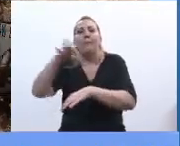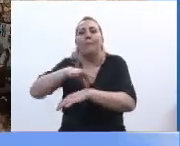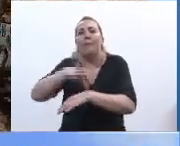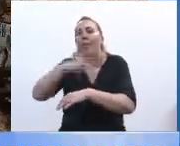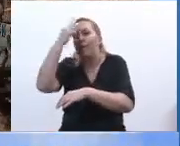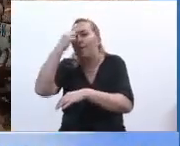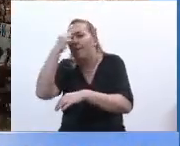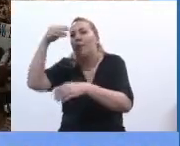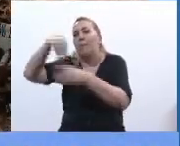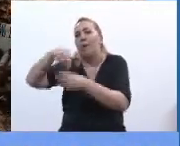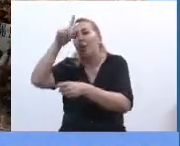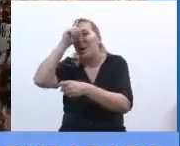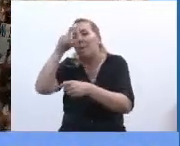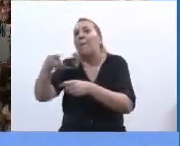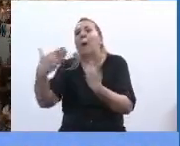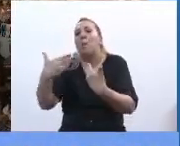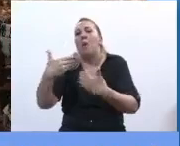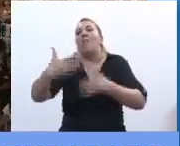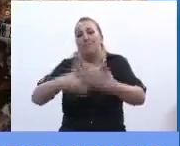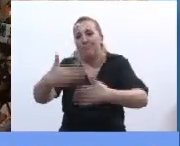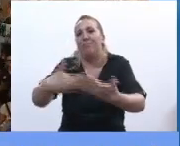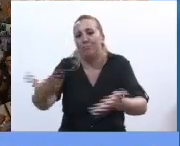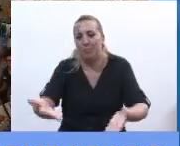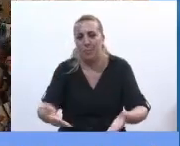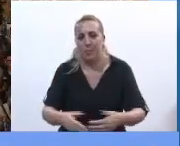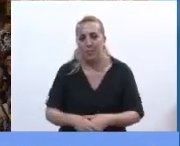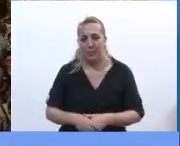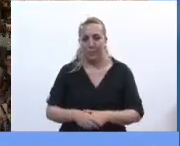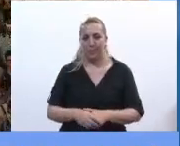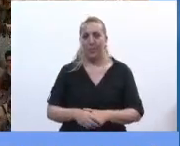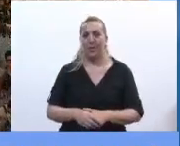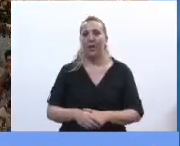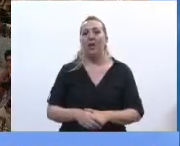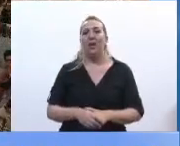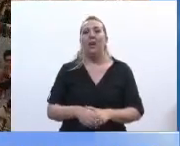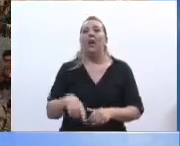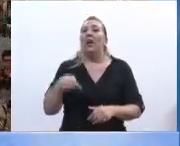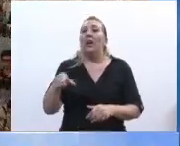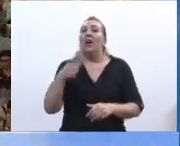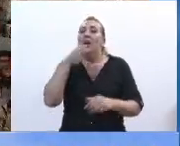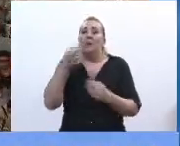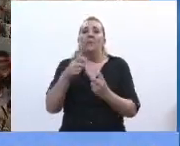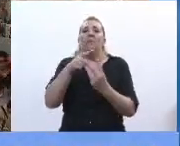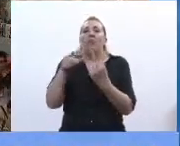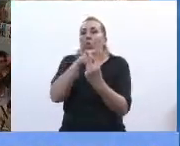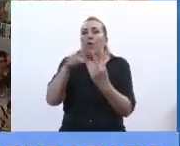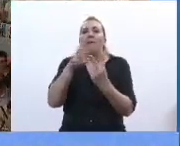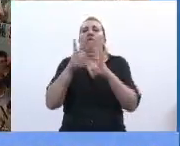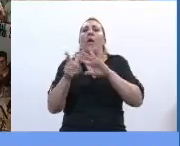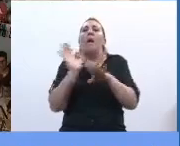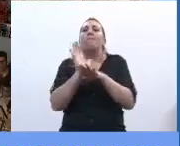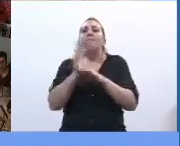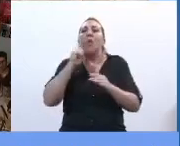para que esto se puede llevar adelante una cosa sobre la otra no funciona es el equilibrio